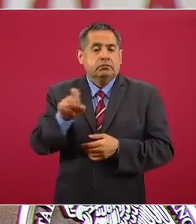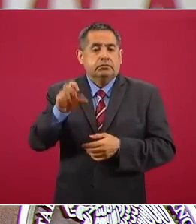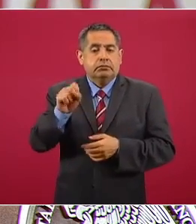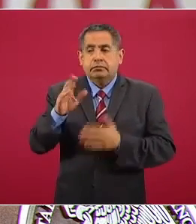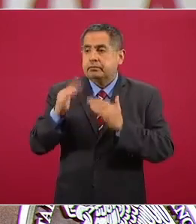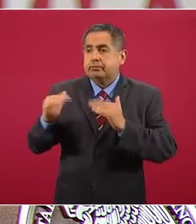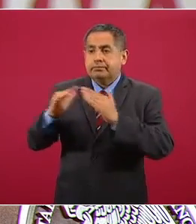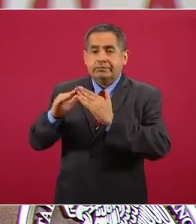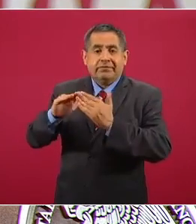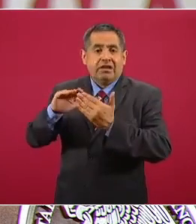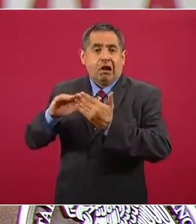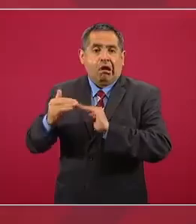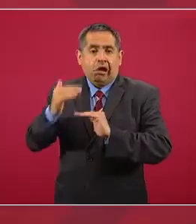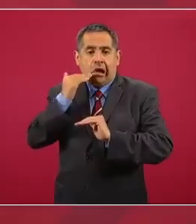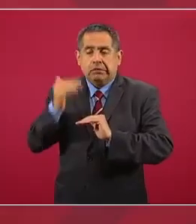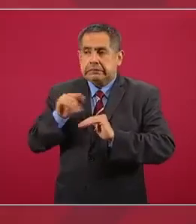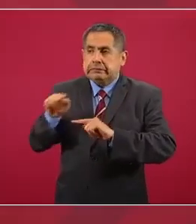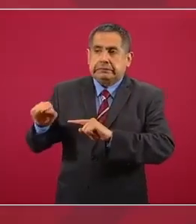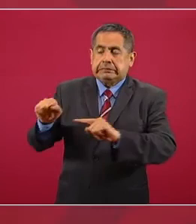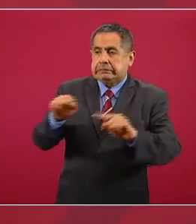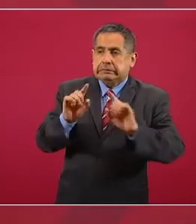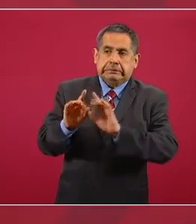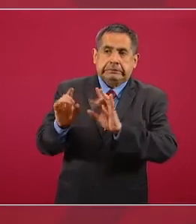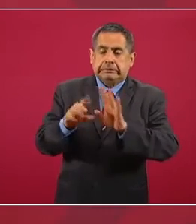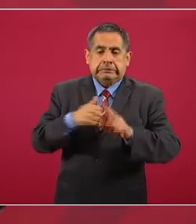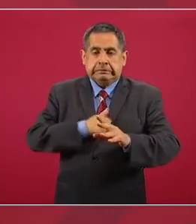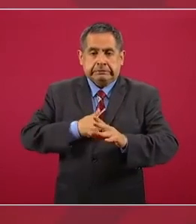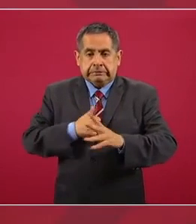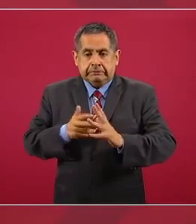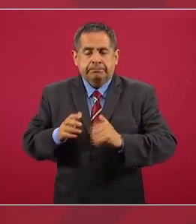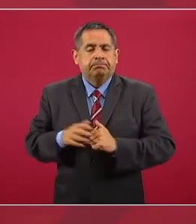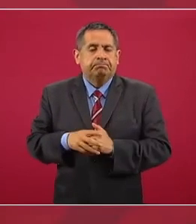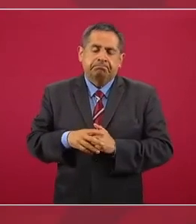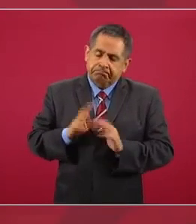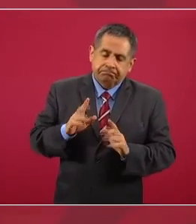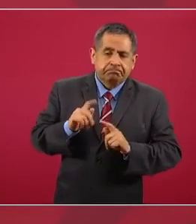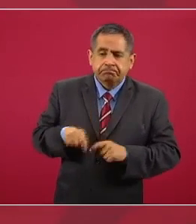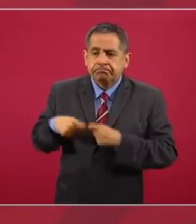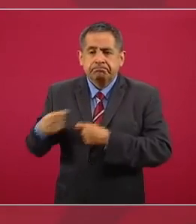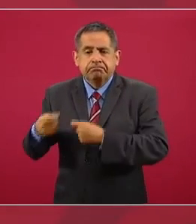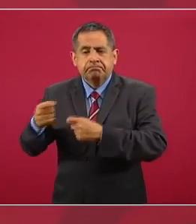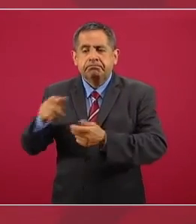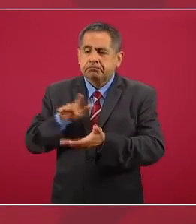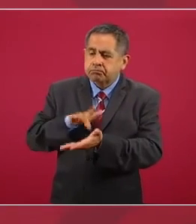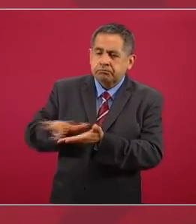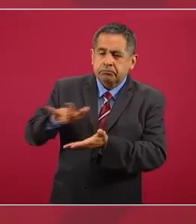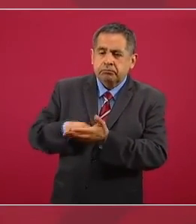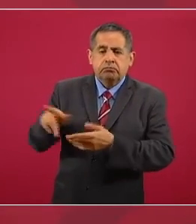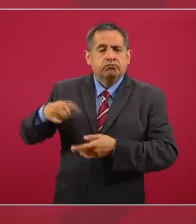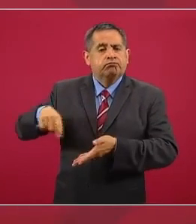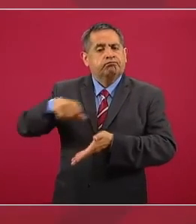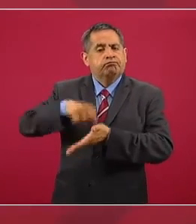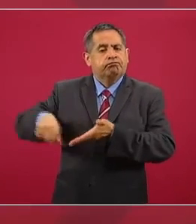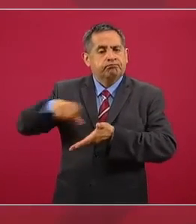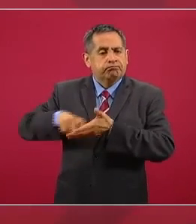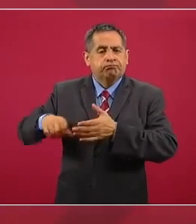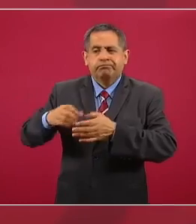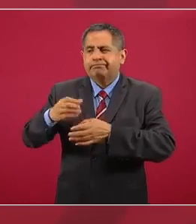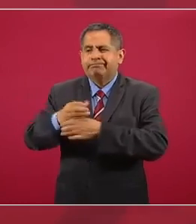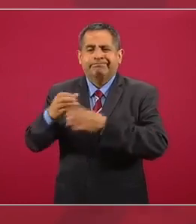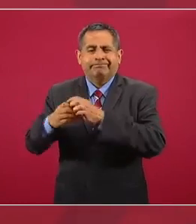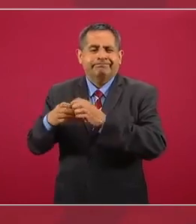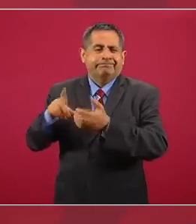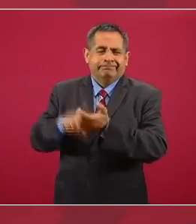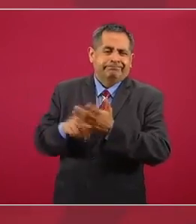fueron afectadas, de las cuales consistía en entregarles un apoyo para compra de enseres, ¿no? Esa fue